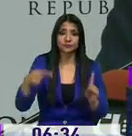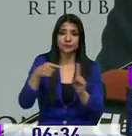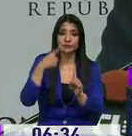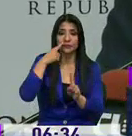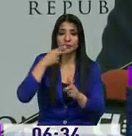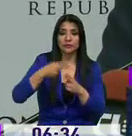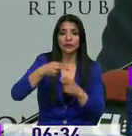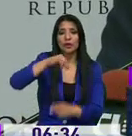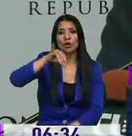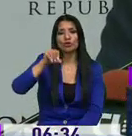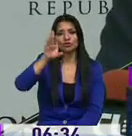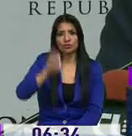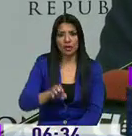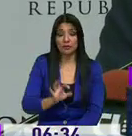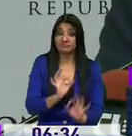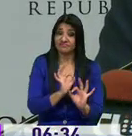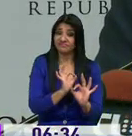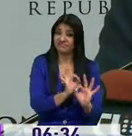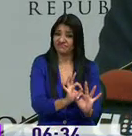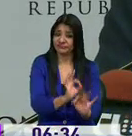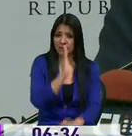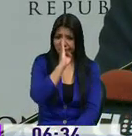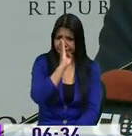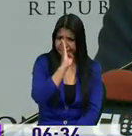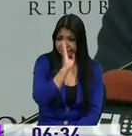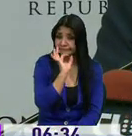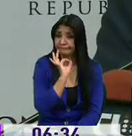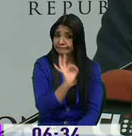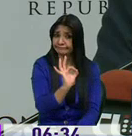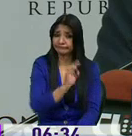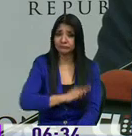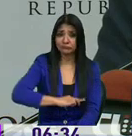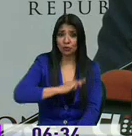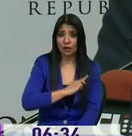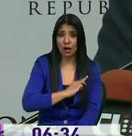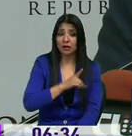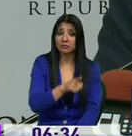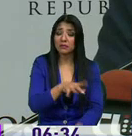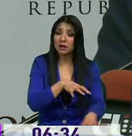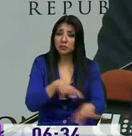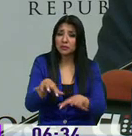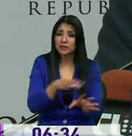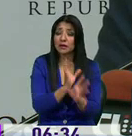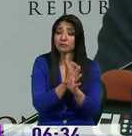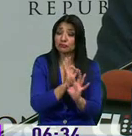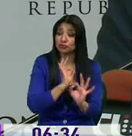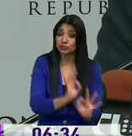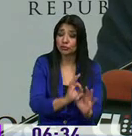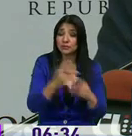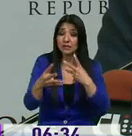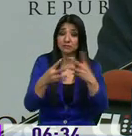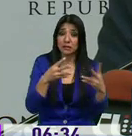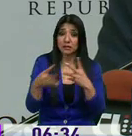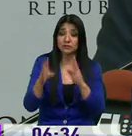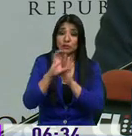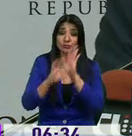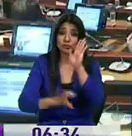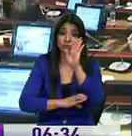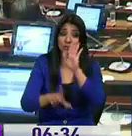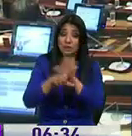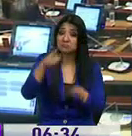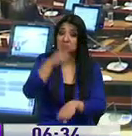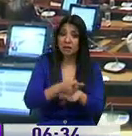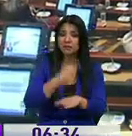suárez carece de la propiedad necesaria para ejercer las funciones de transparencia que le corresponden por mandato de la constitución y la ley